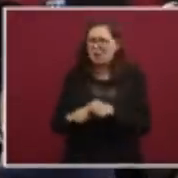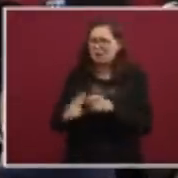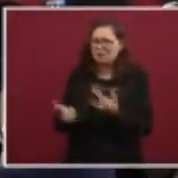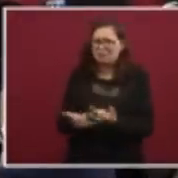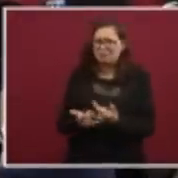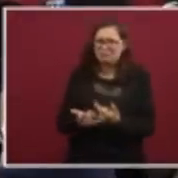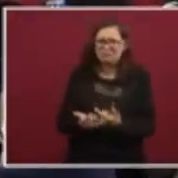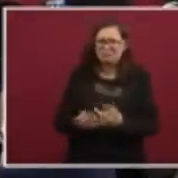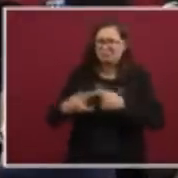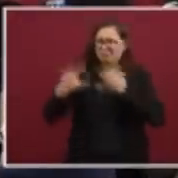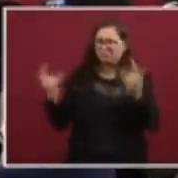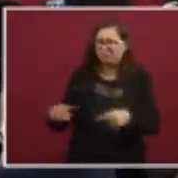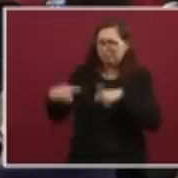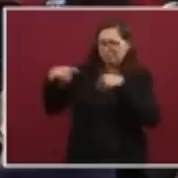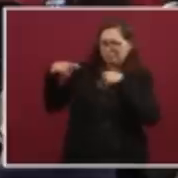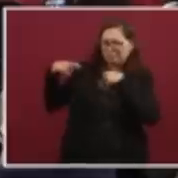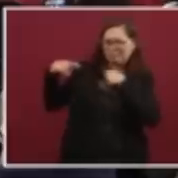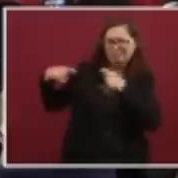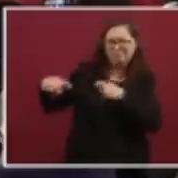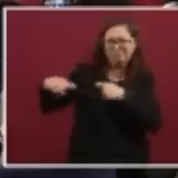civilizaciones.